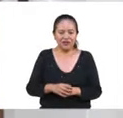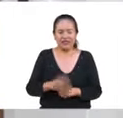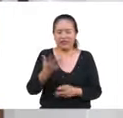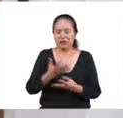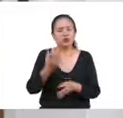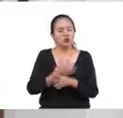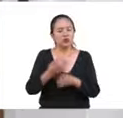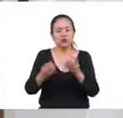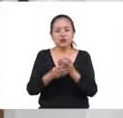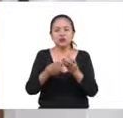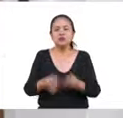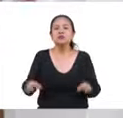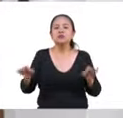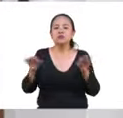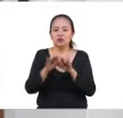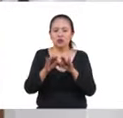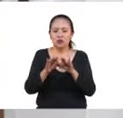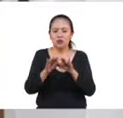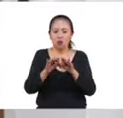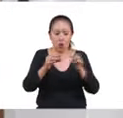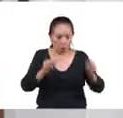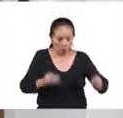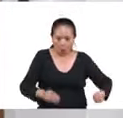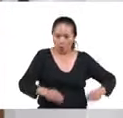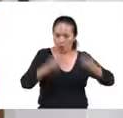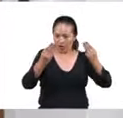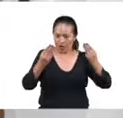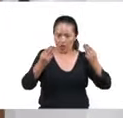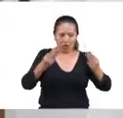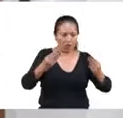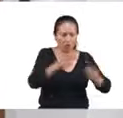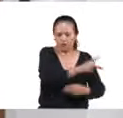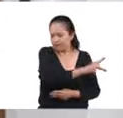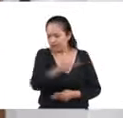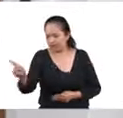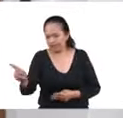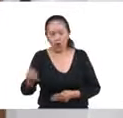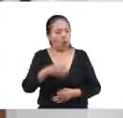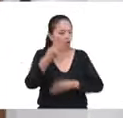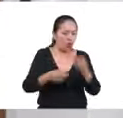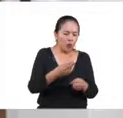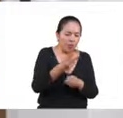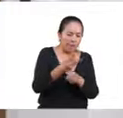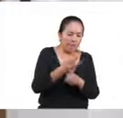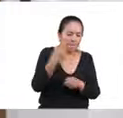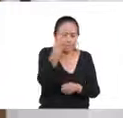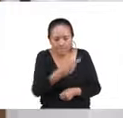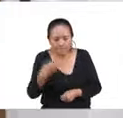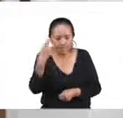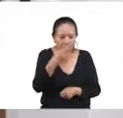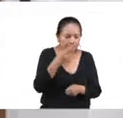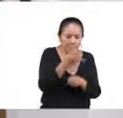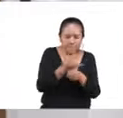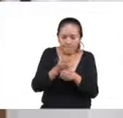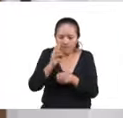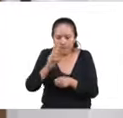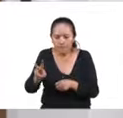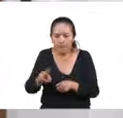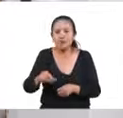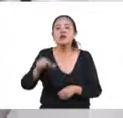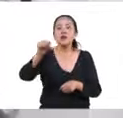importante. Se revisaron todos los mercados y en esta administración se van a atender todos los mercados públicos de la